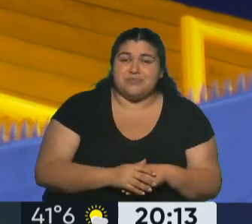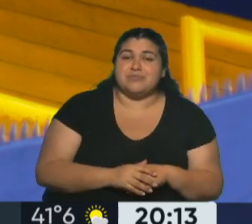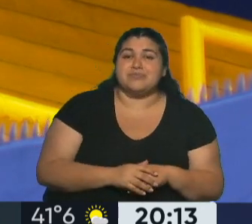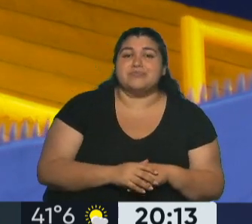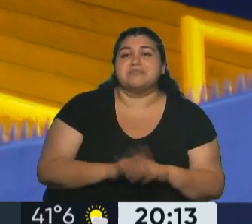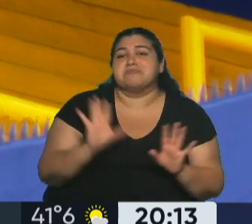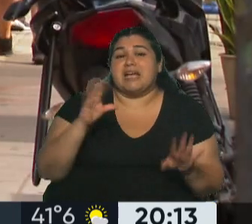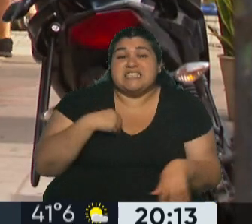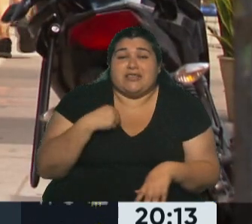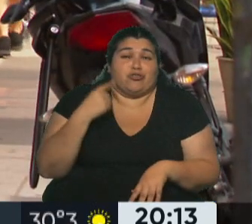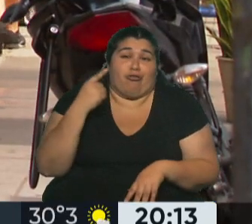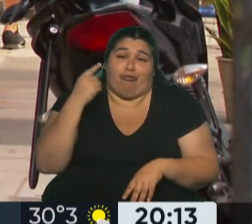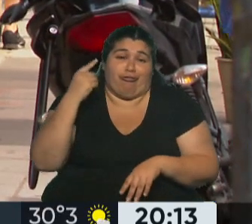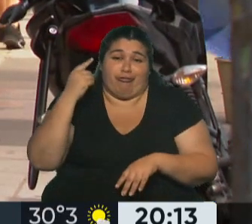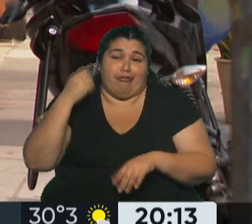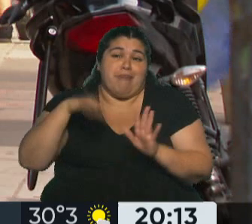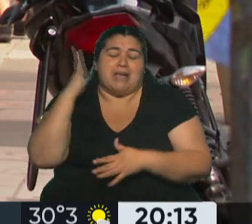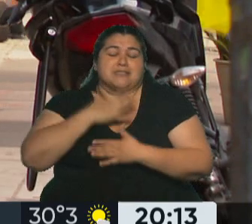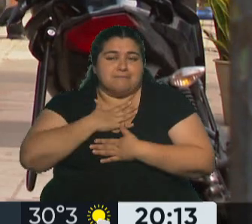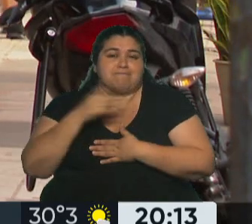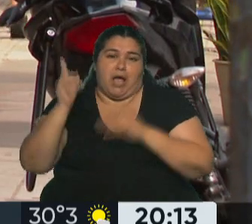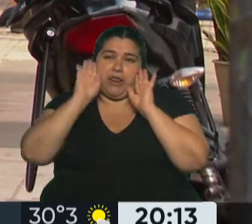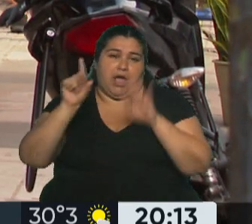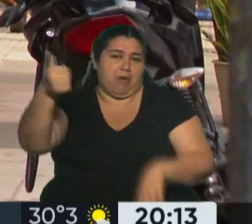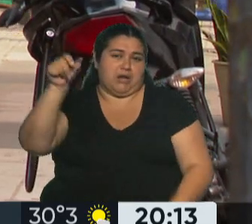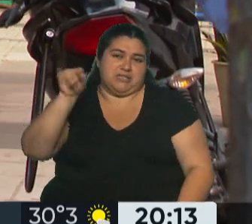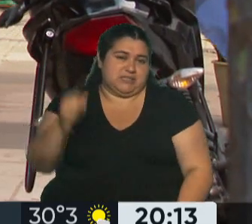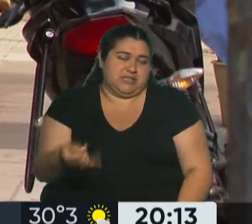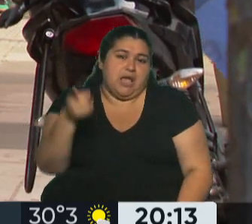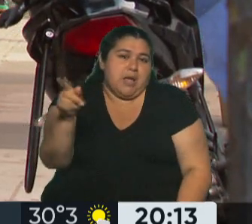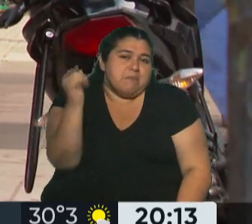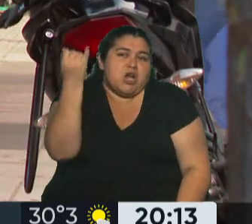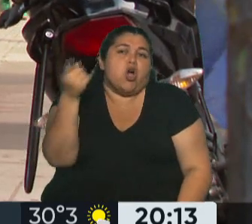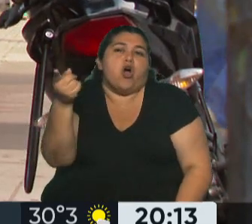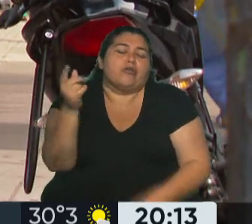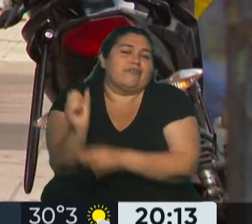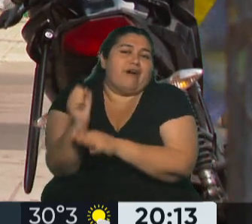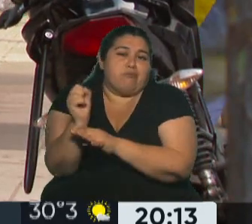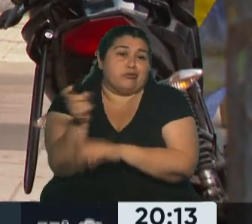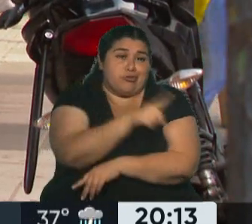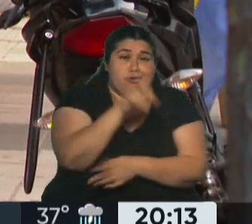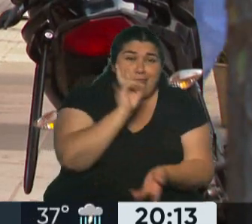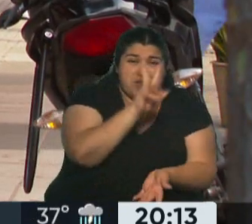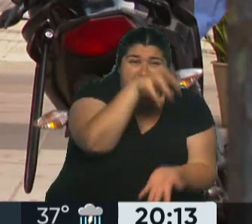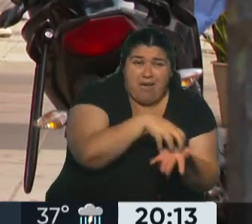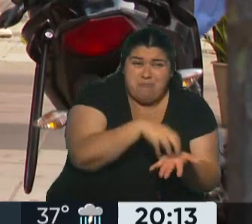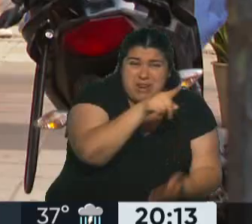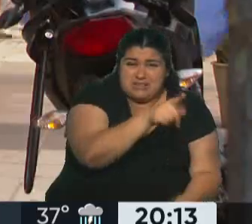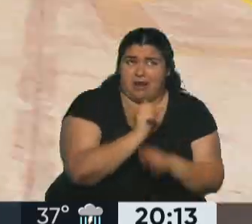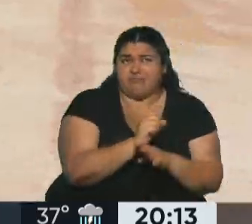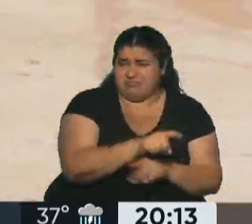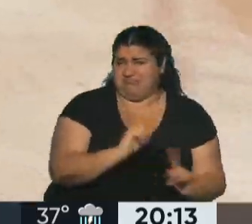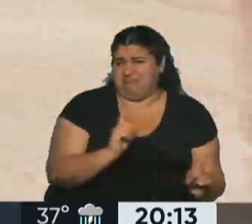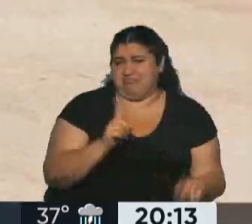igual porque es el más querido y ya está la gente va a preferir siempre jugador estrella antes que un empresario y y va a ganar